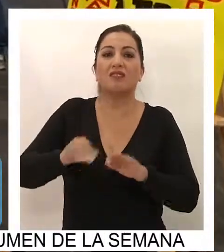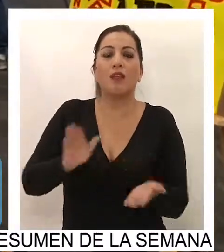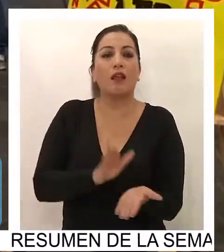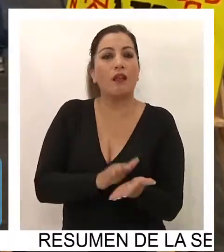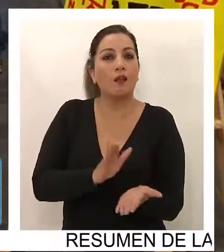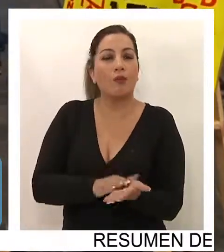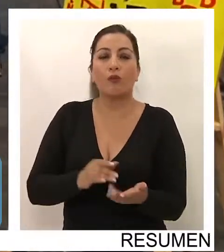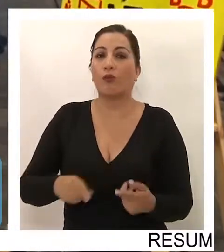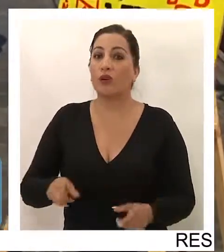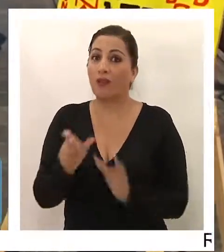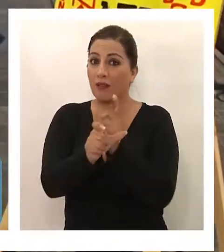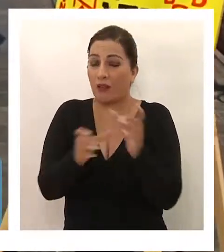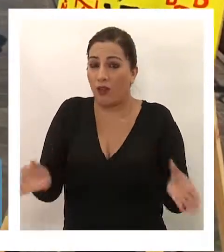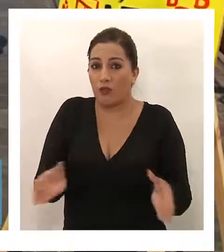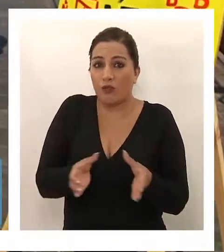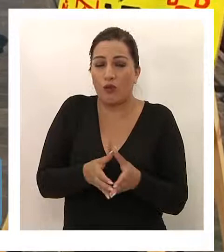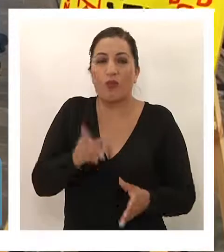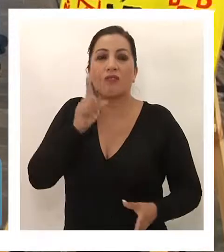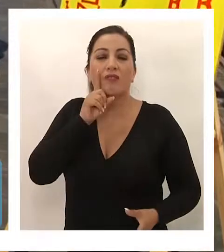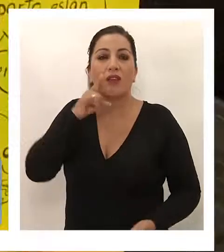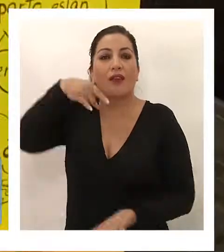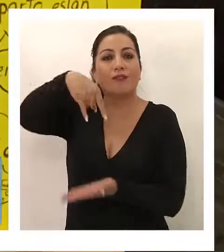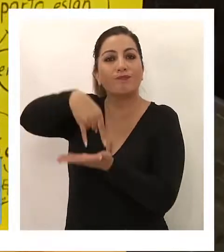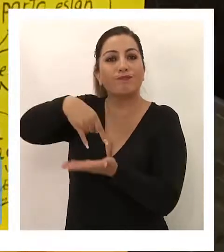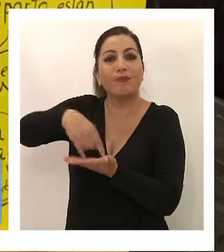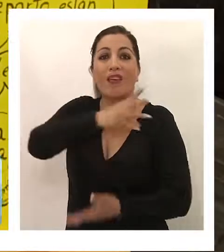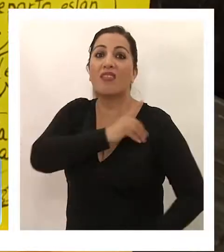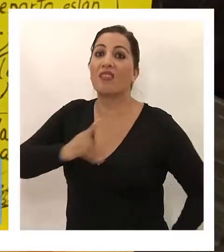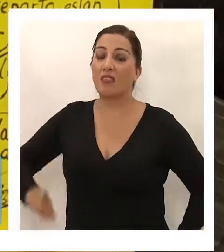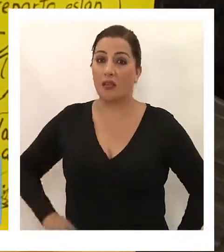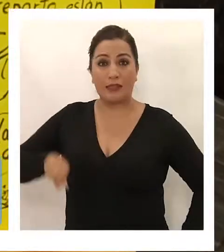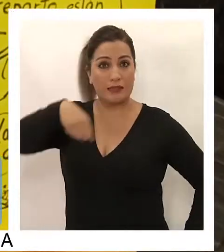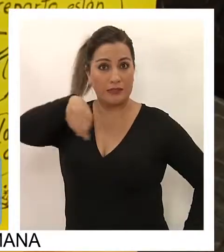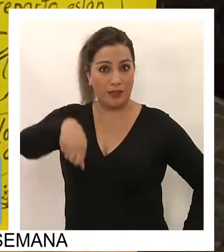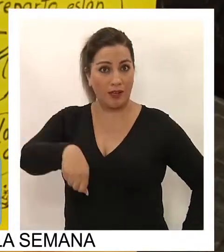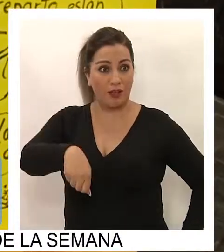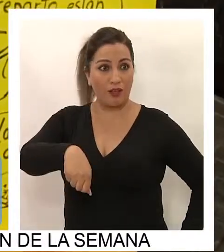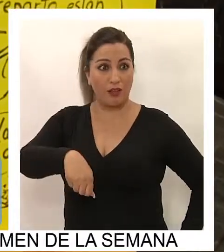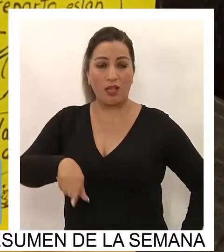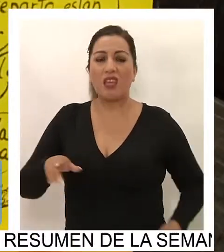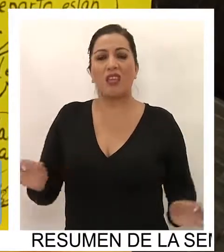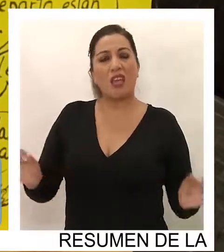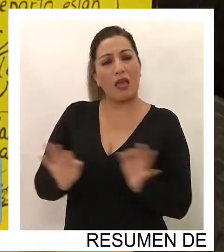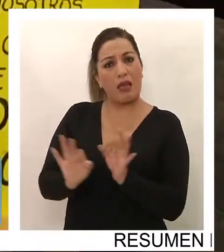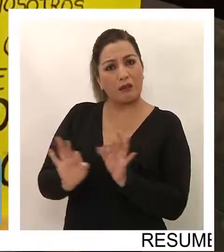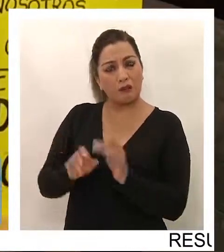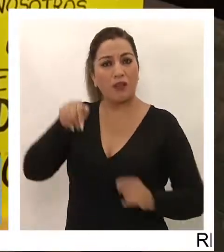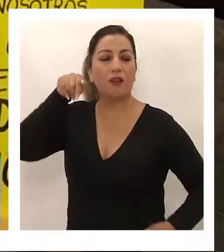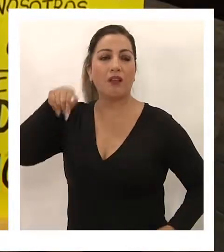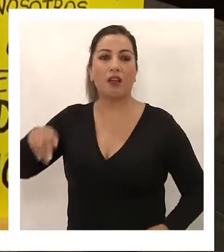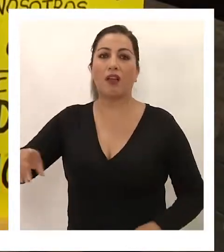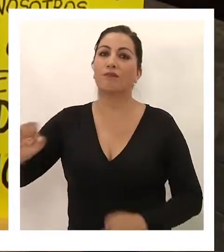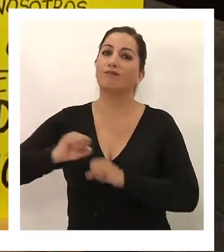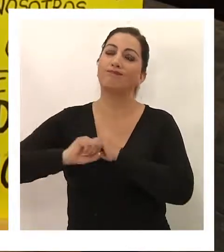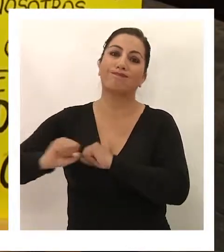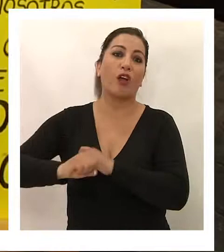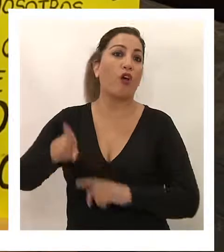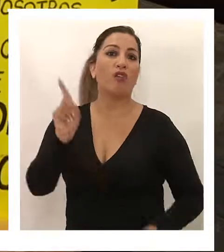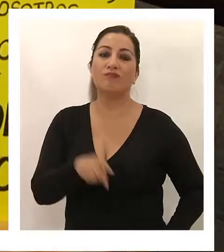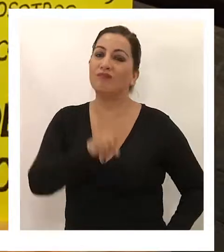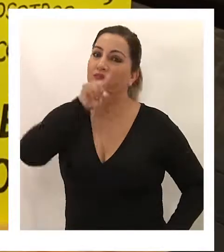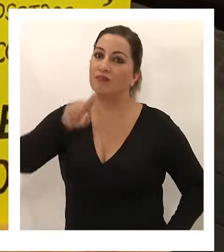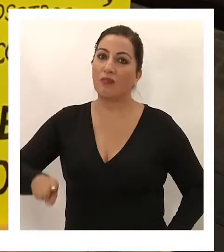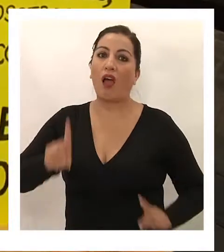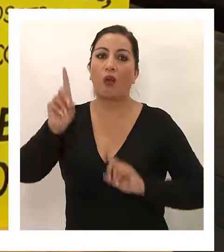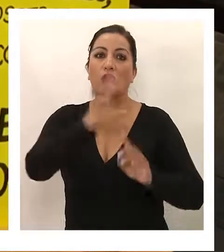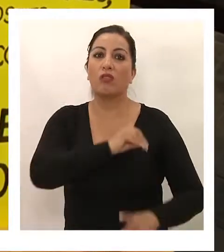propuesta que ellos presentaron a la Cámara de Diputados y Senadores y que según explicaron, fue rechazada por algunos de